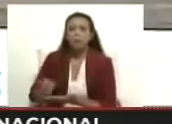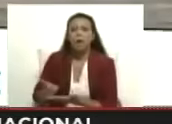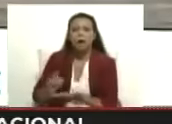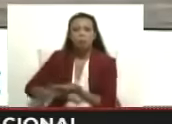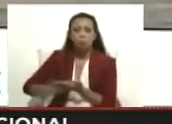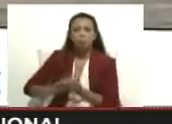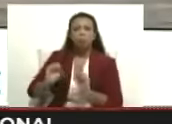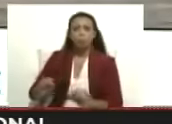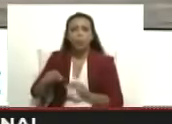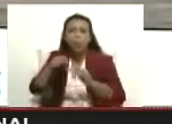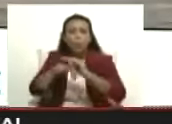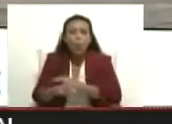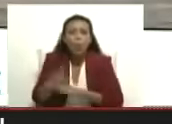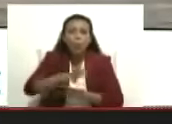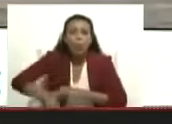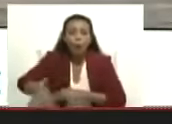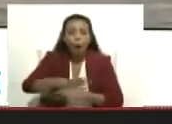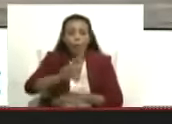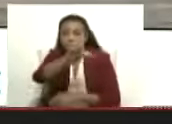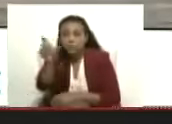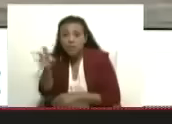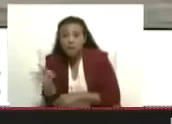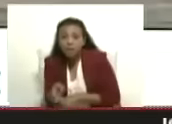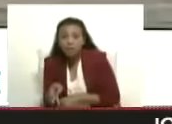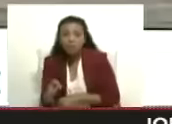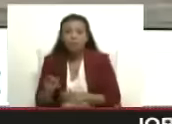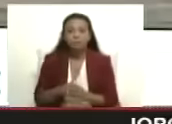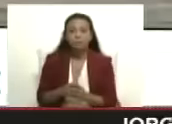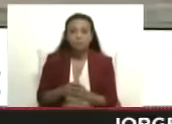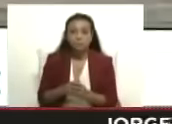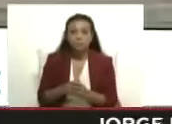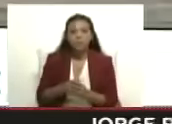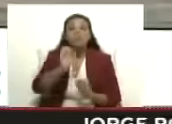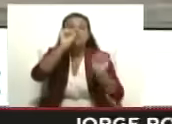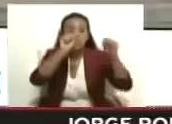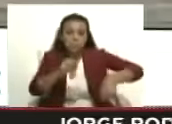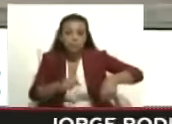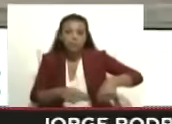controversia territorial sobre la Guayana Esequiba? Sí,